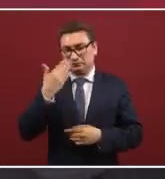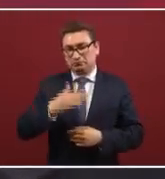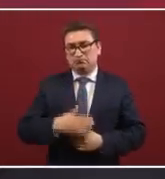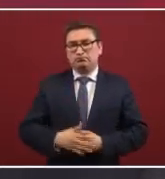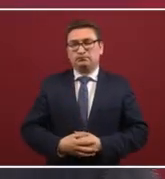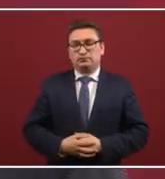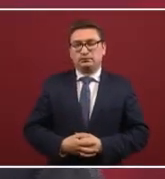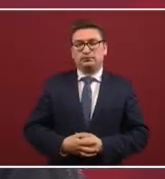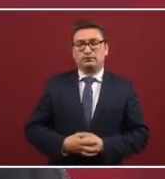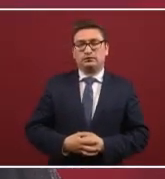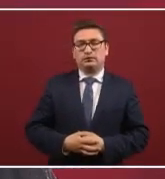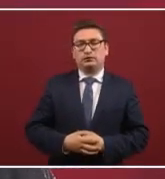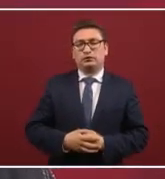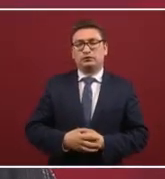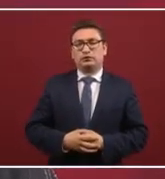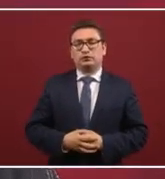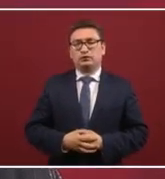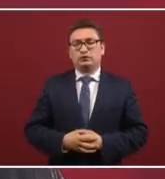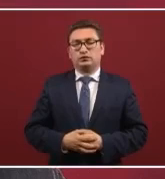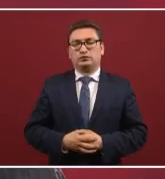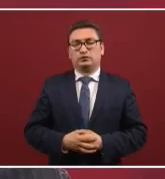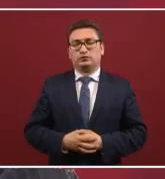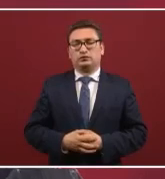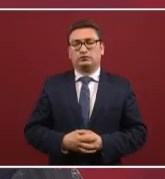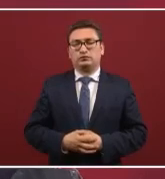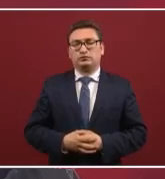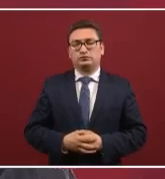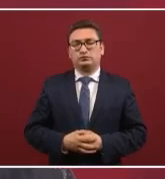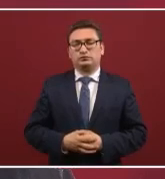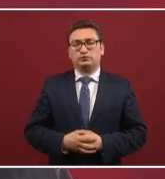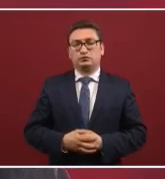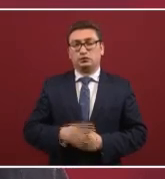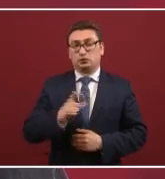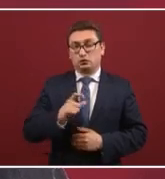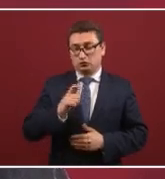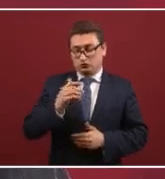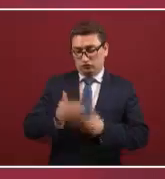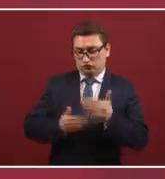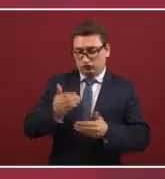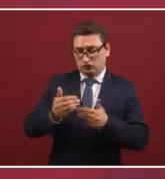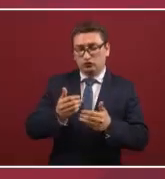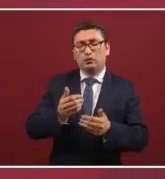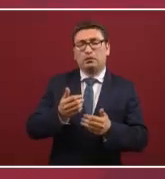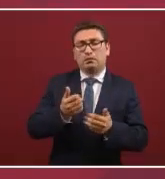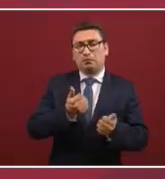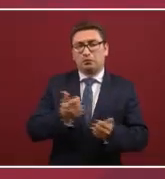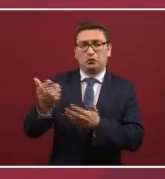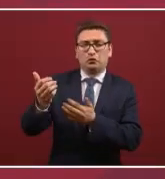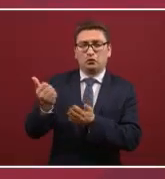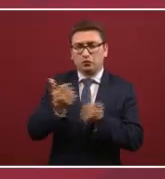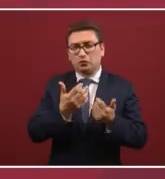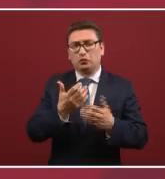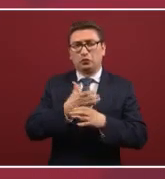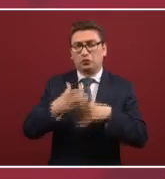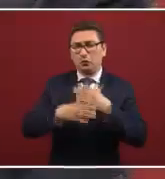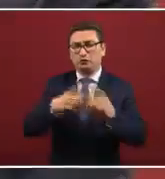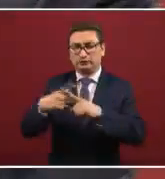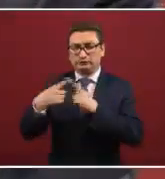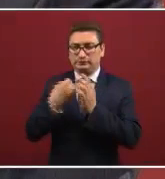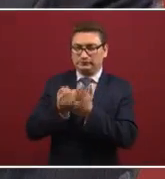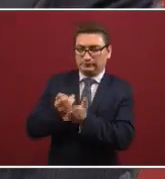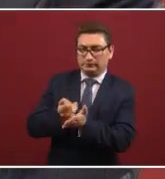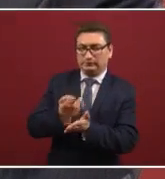la palabra, del término, del mecanismo arancelario. Entonces,